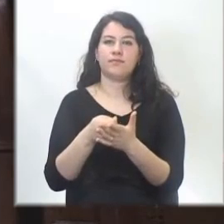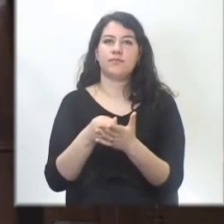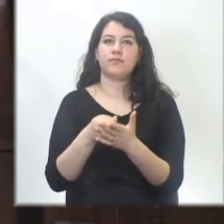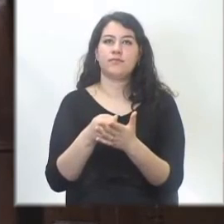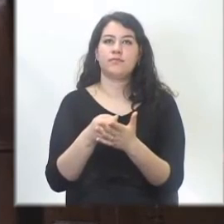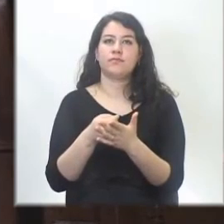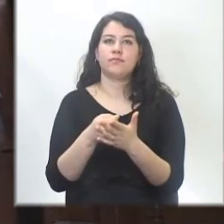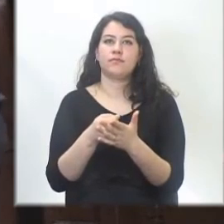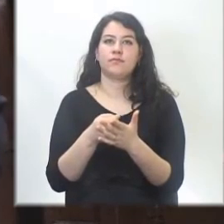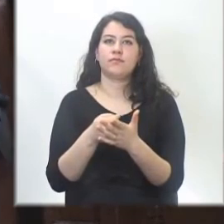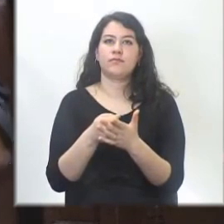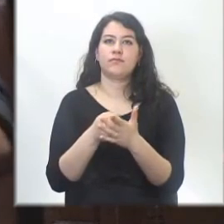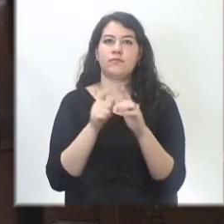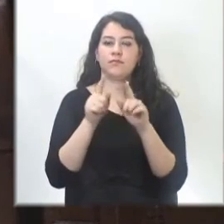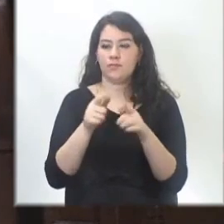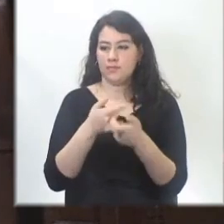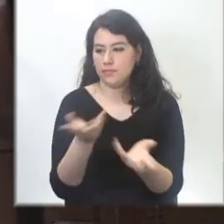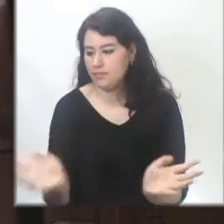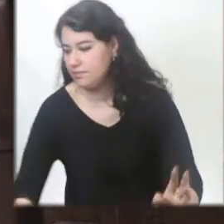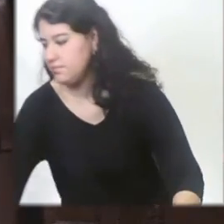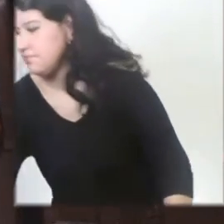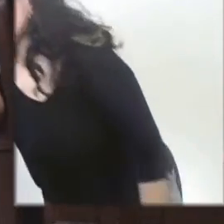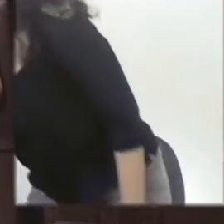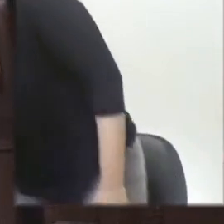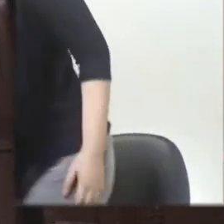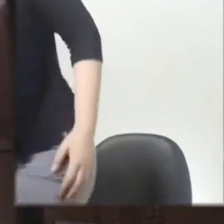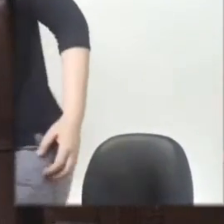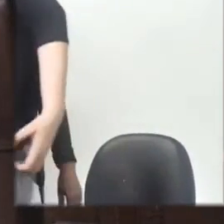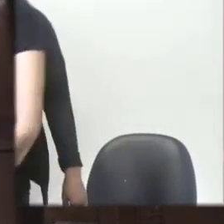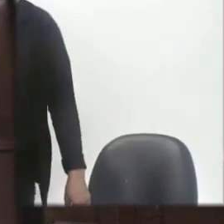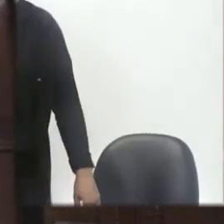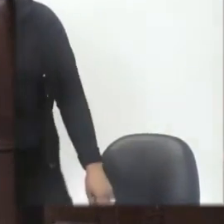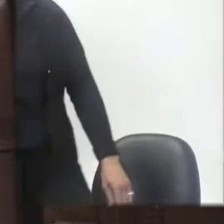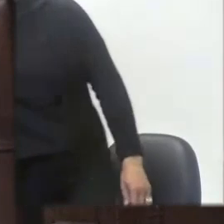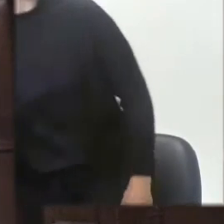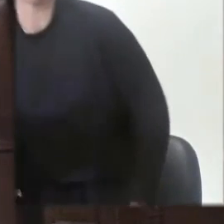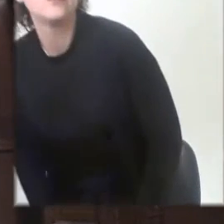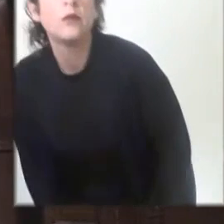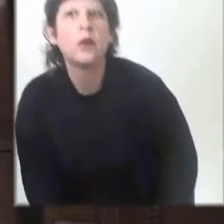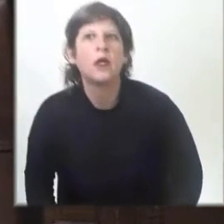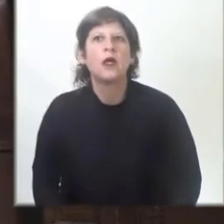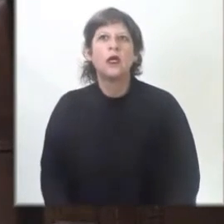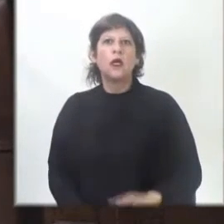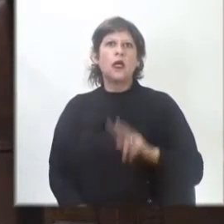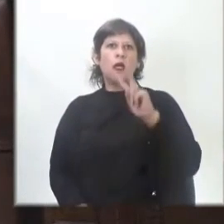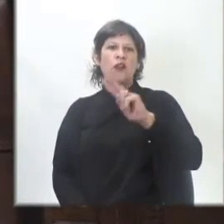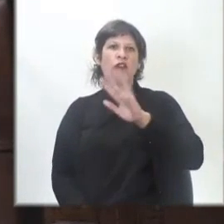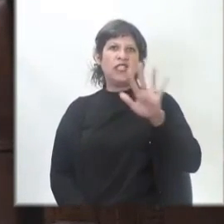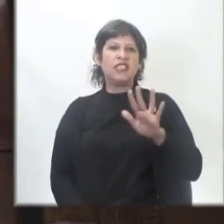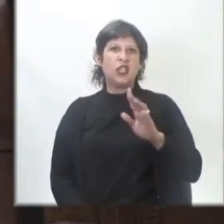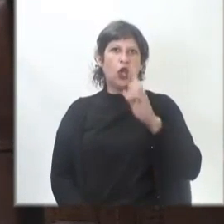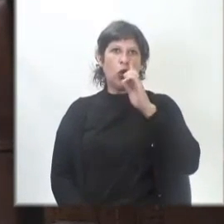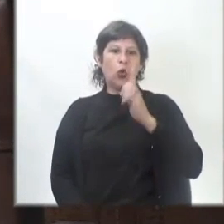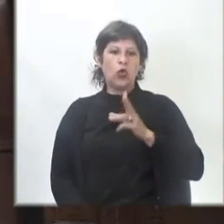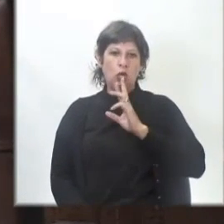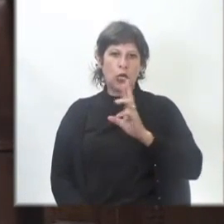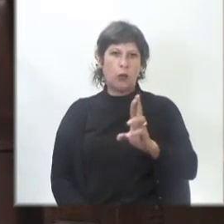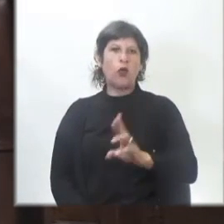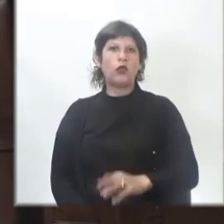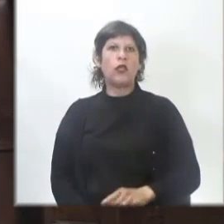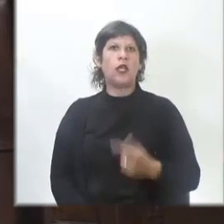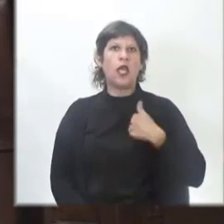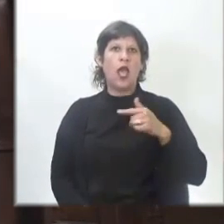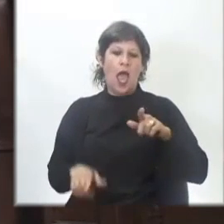esa oferta. Y el 25 de junio le responden